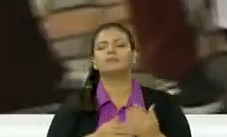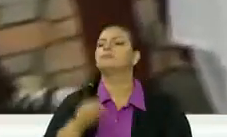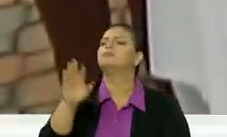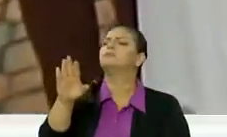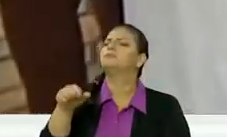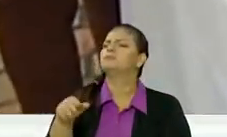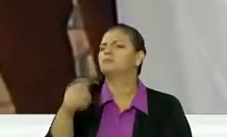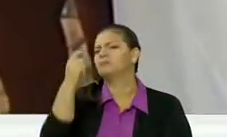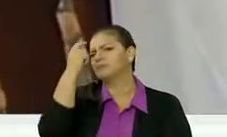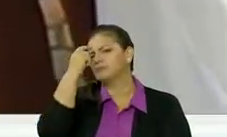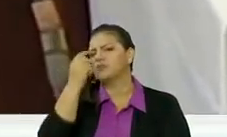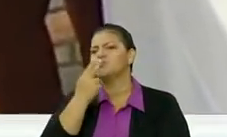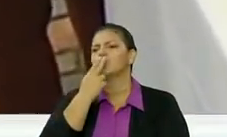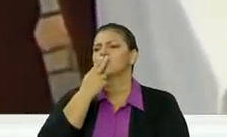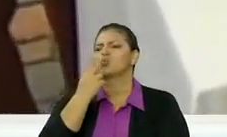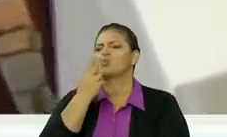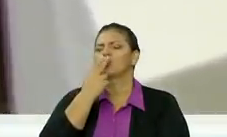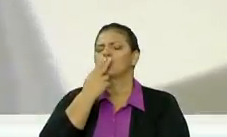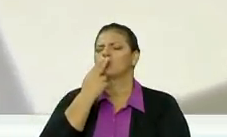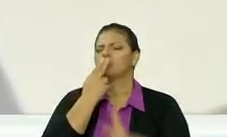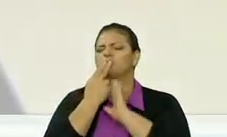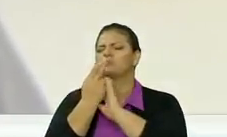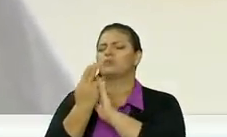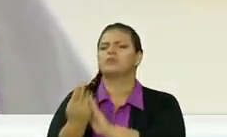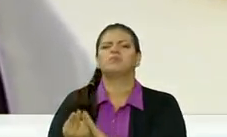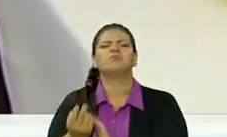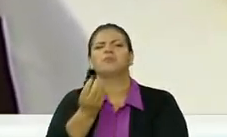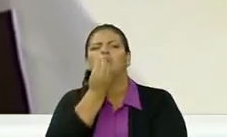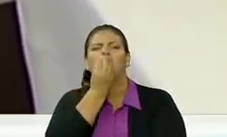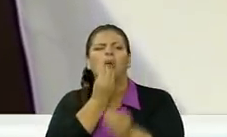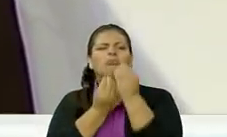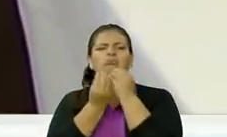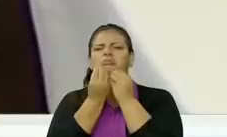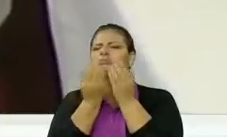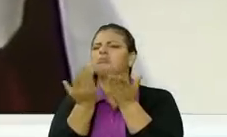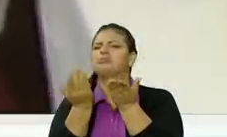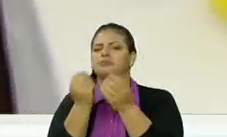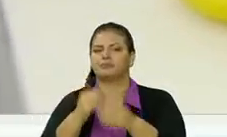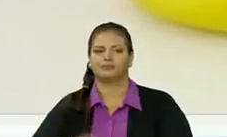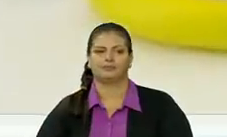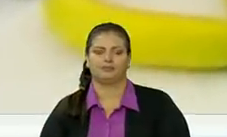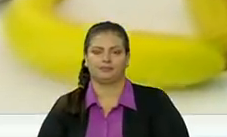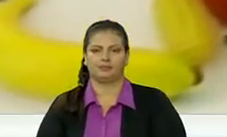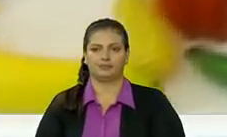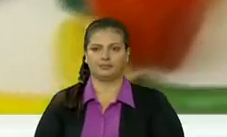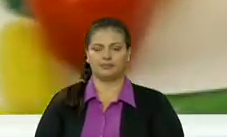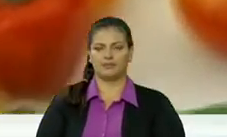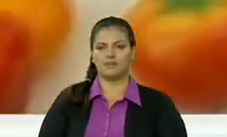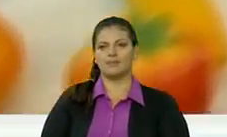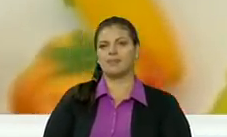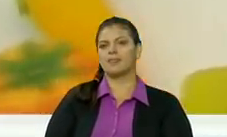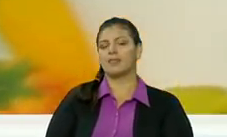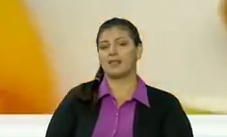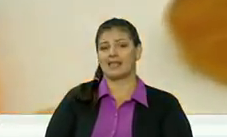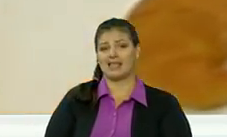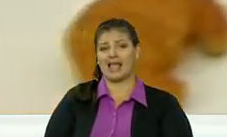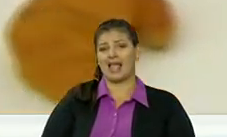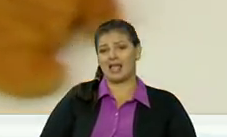frecuencia? Bueno, muy buenos días. Evitar, pues efectivamente tienen que evitar todo lo que es el consumo de